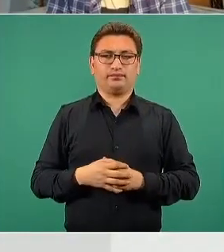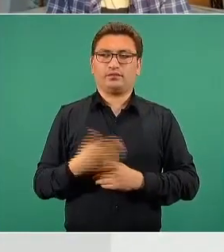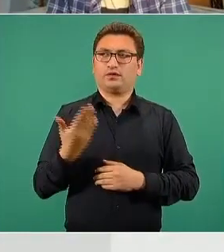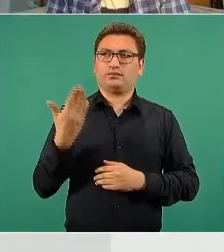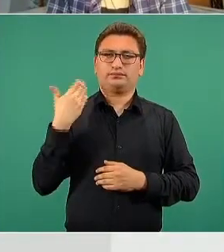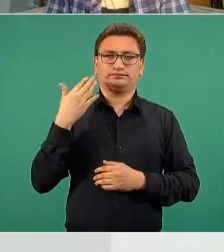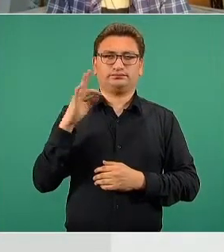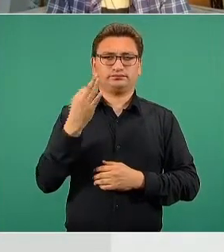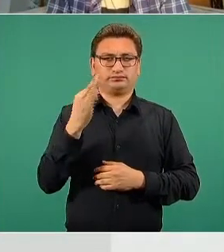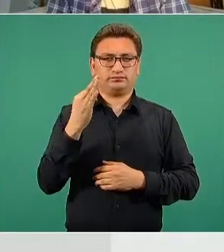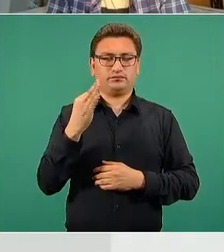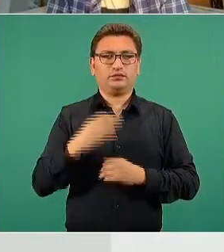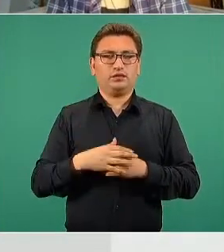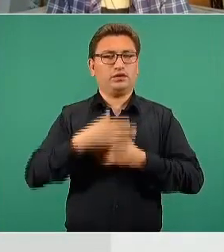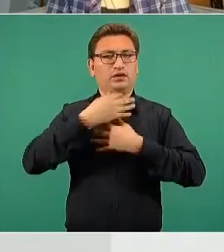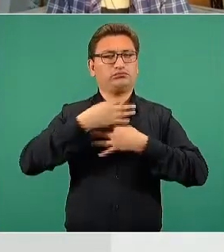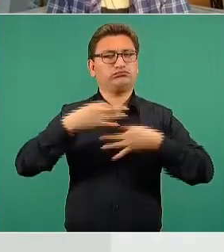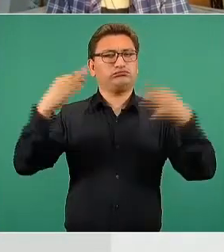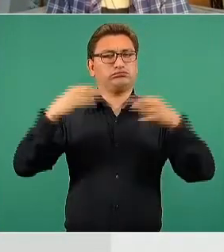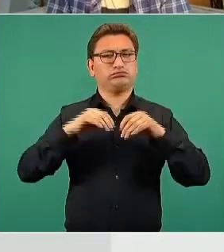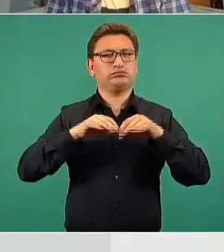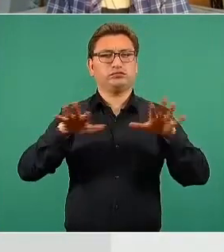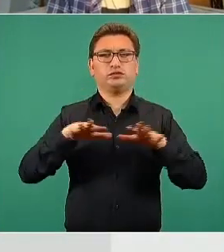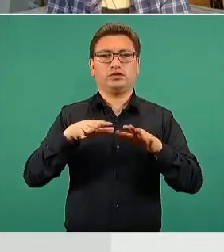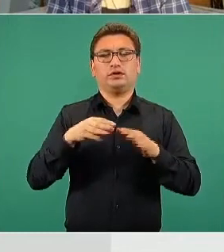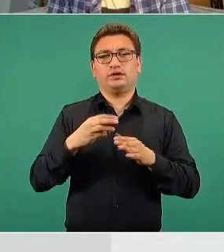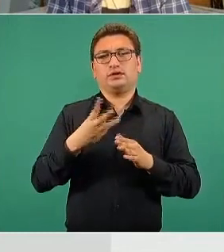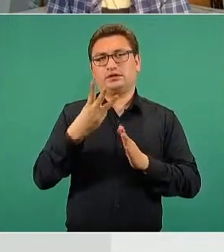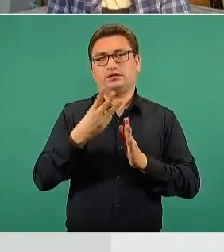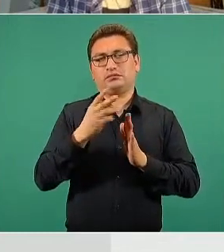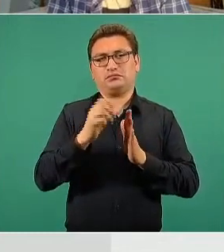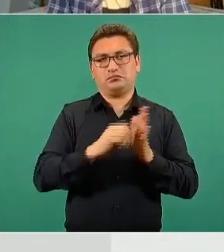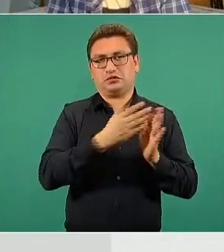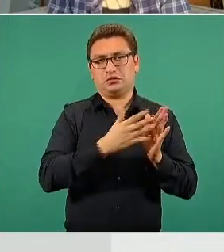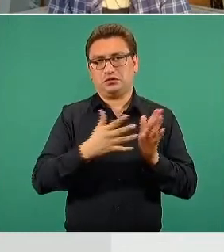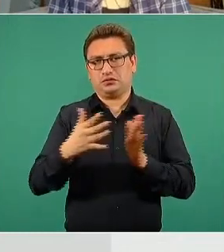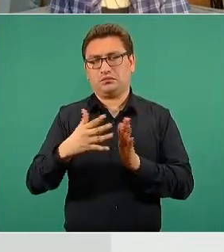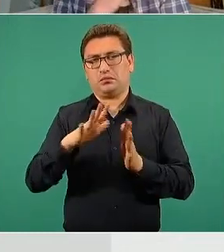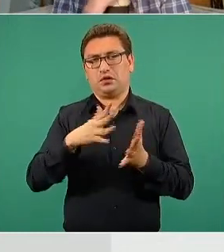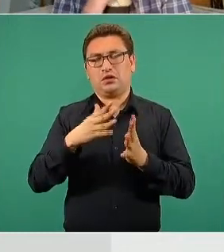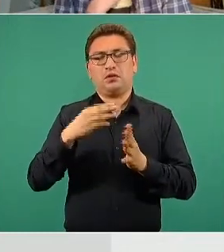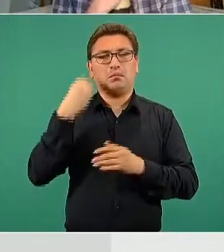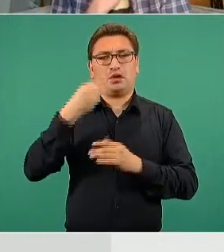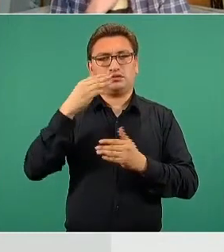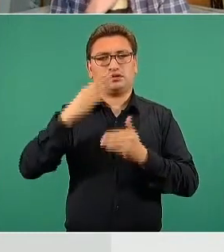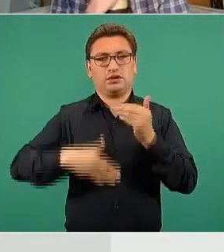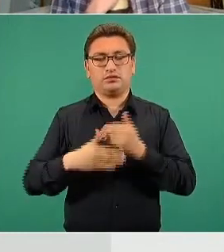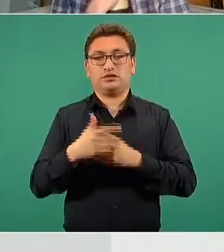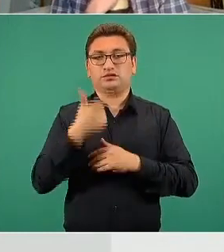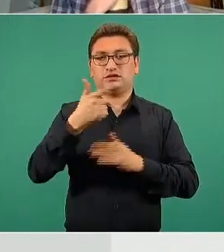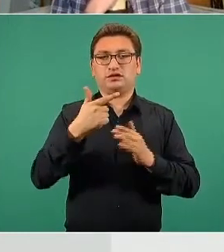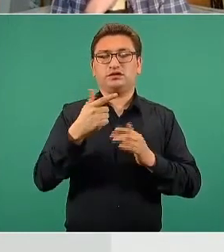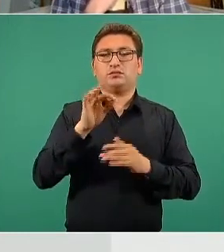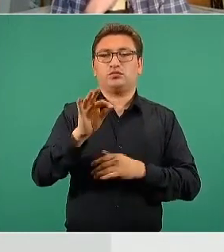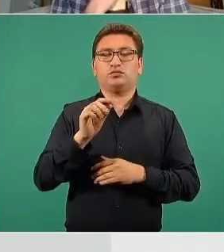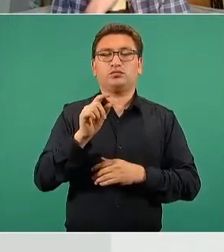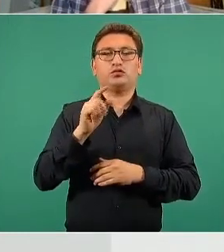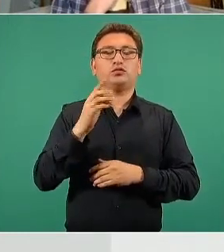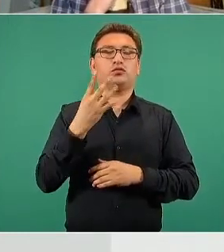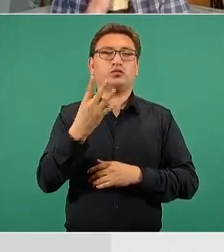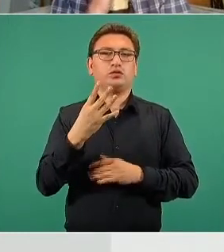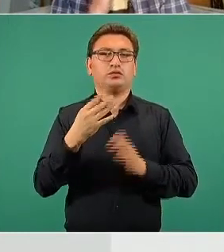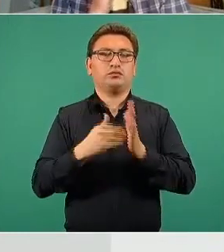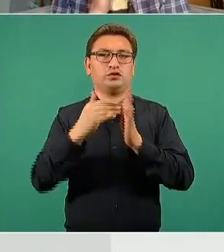febrero anunciaron que en el primer trimestre del año, es decir, a finales de marzo, se tendrían ya 7.4 millones de